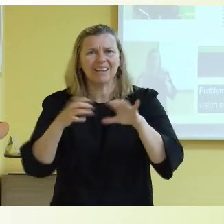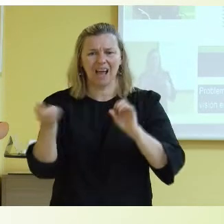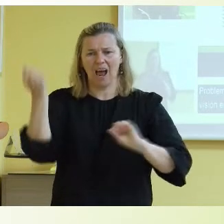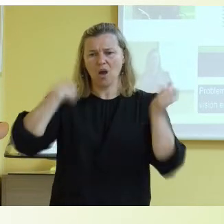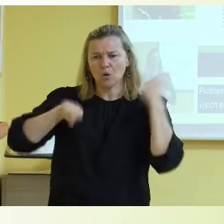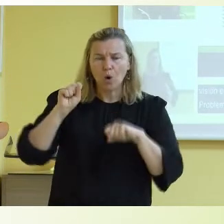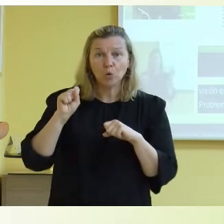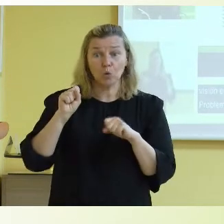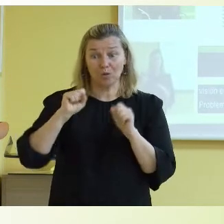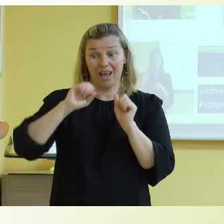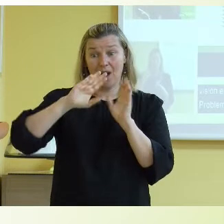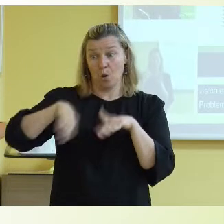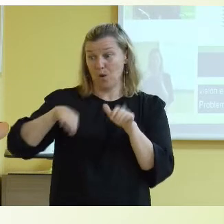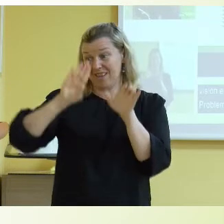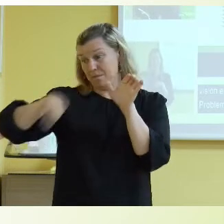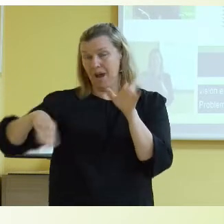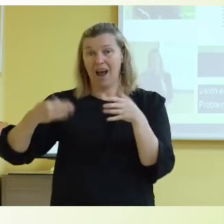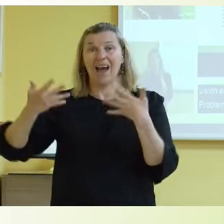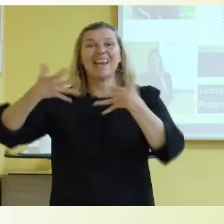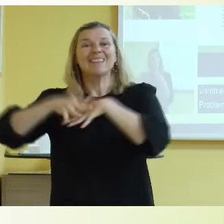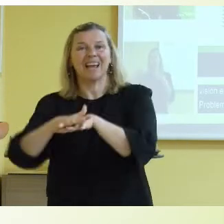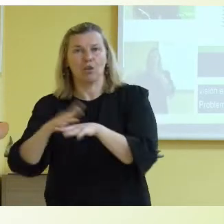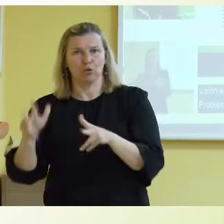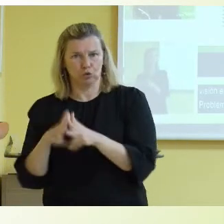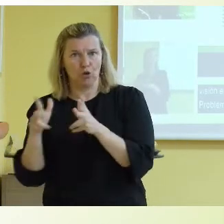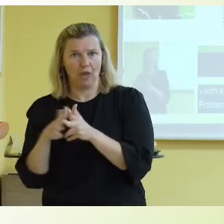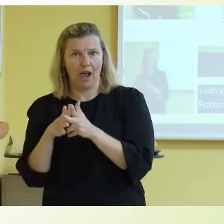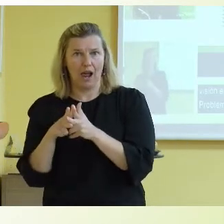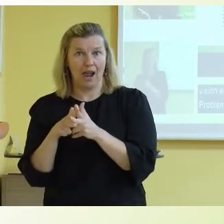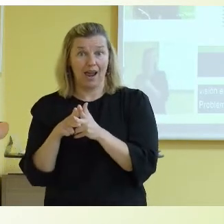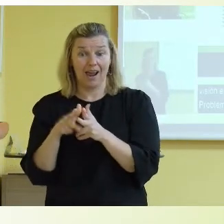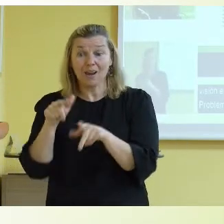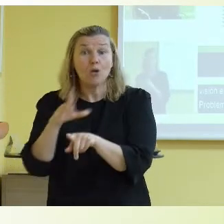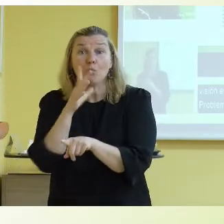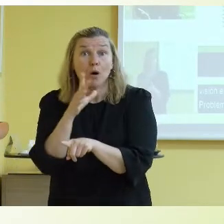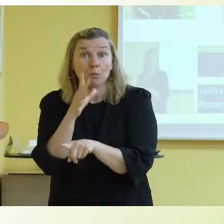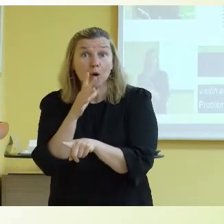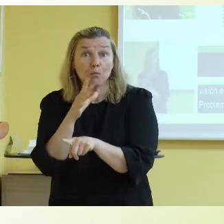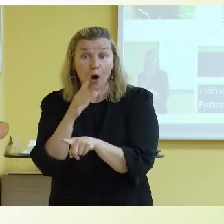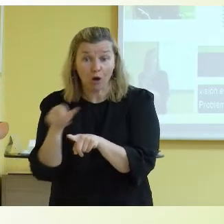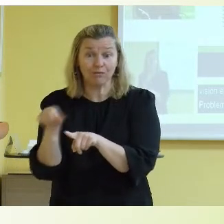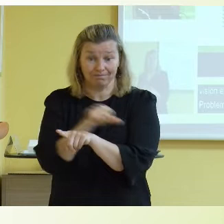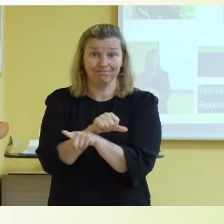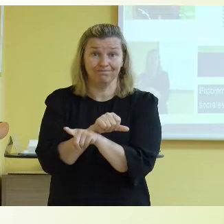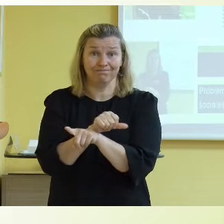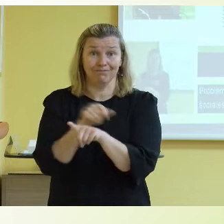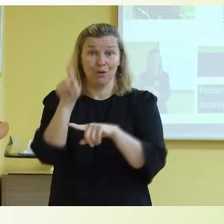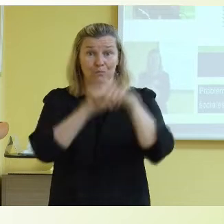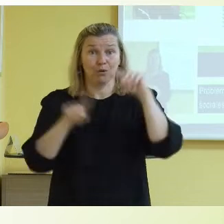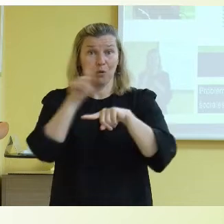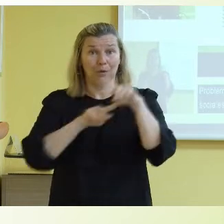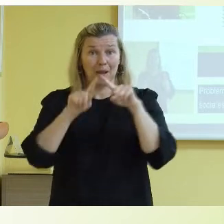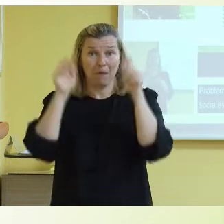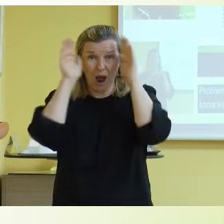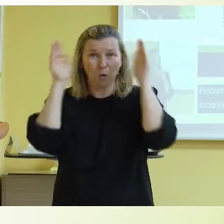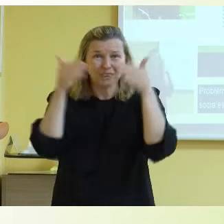también en la última columna interacciones sociales, muy probablemente debido a todo el tema del fenómeno de los trastornos del espectro del autismo, aunque también hay